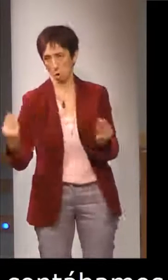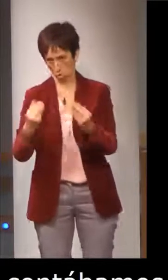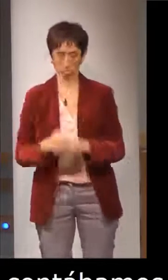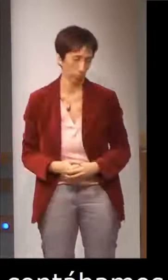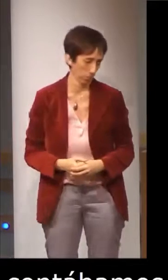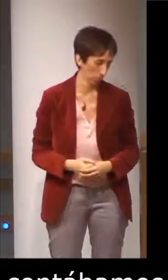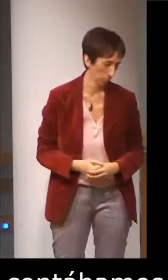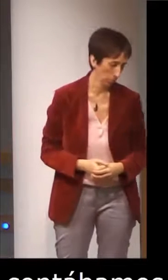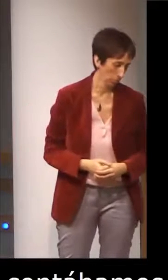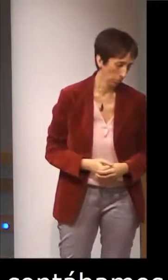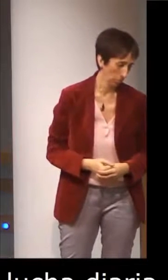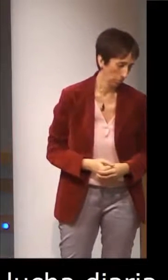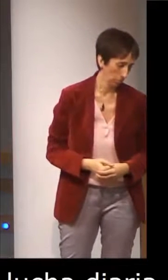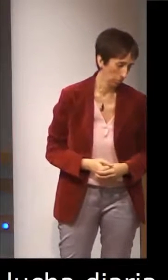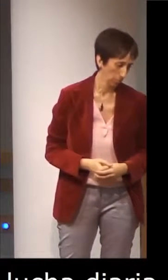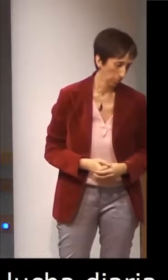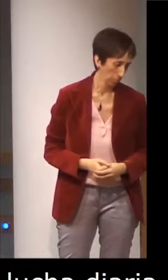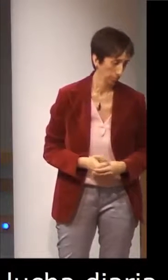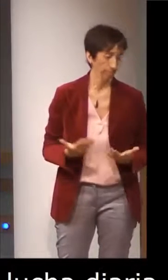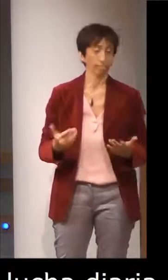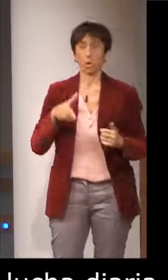también se ha transformado y ha mejorado.